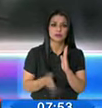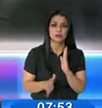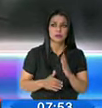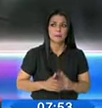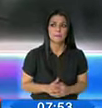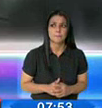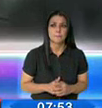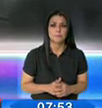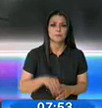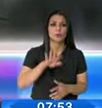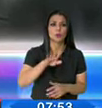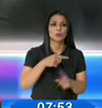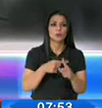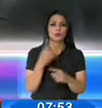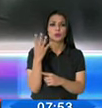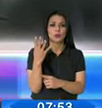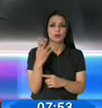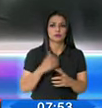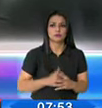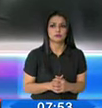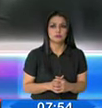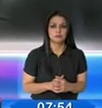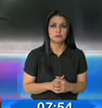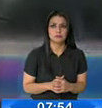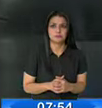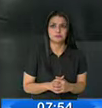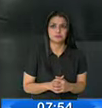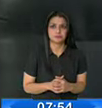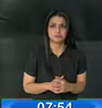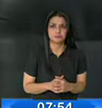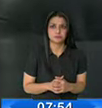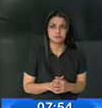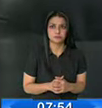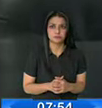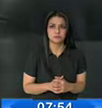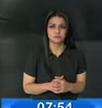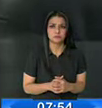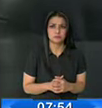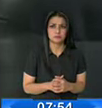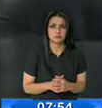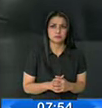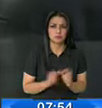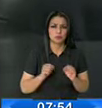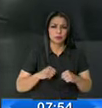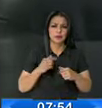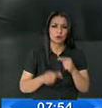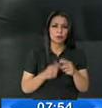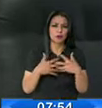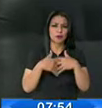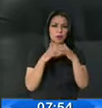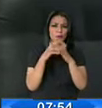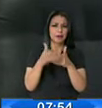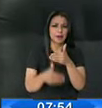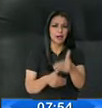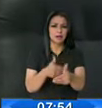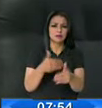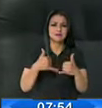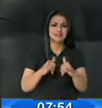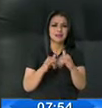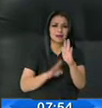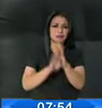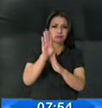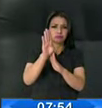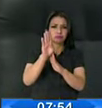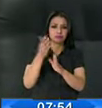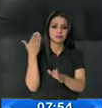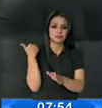de 4x4, digamos, las ventas se han caído en forma significativa y se vienen recuperando de a poco. Esperamos que el ritmo de crecimiento que ha